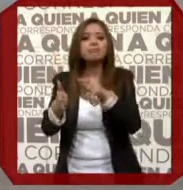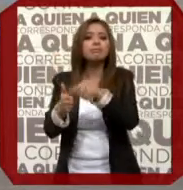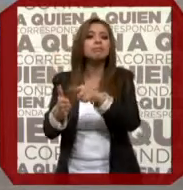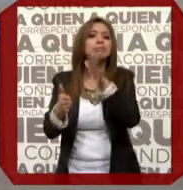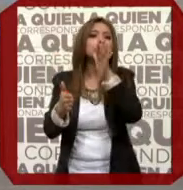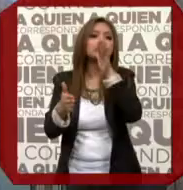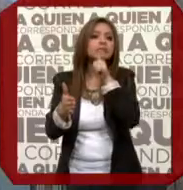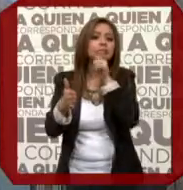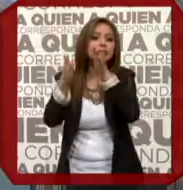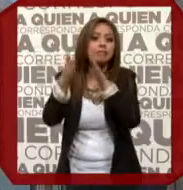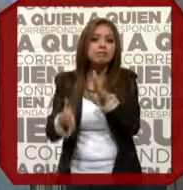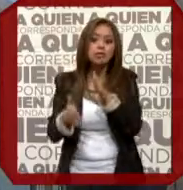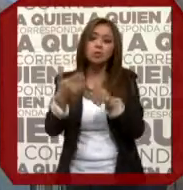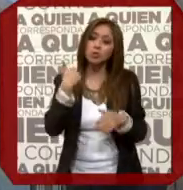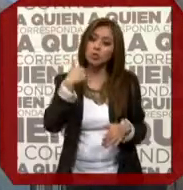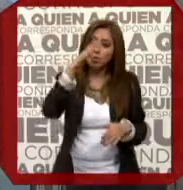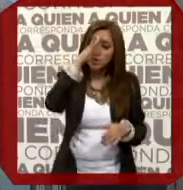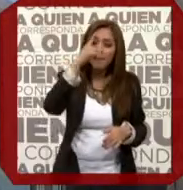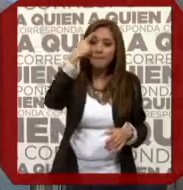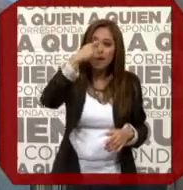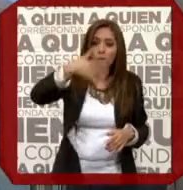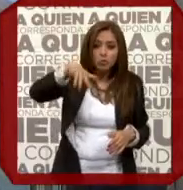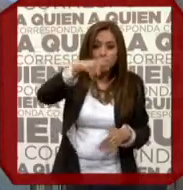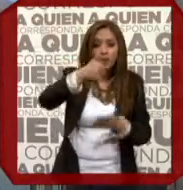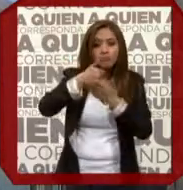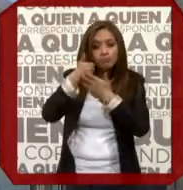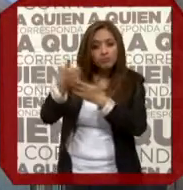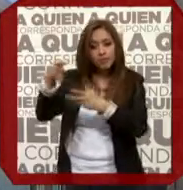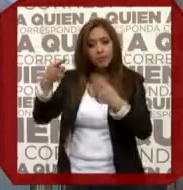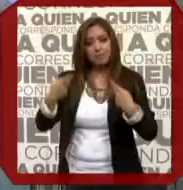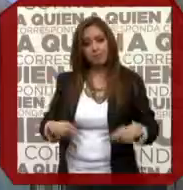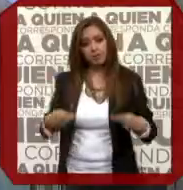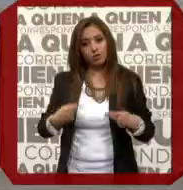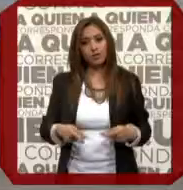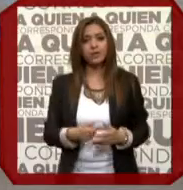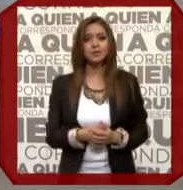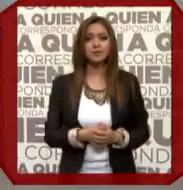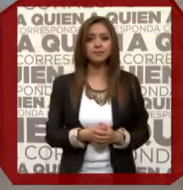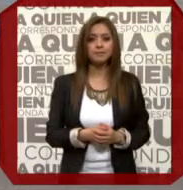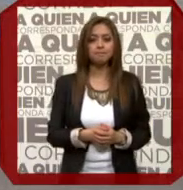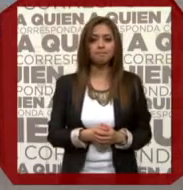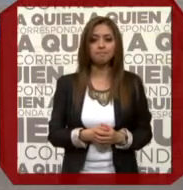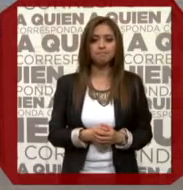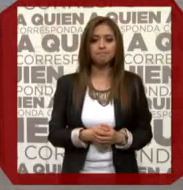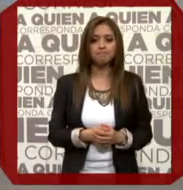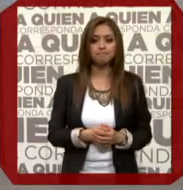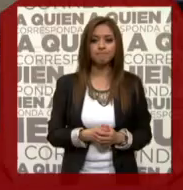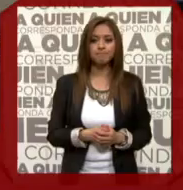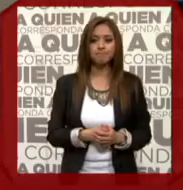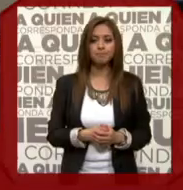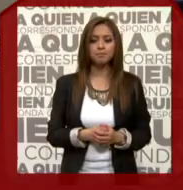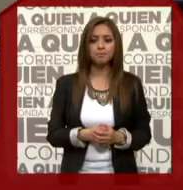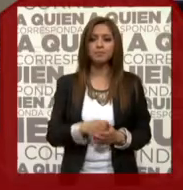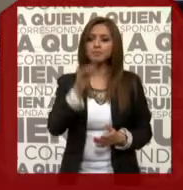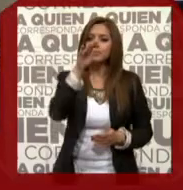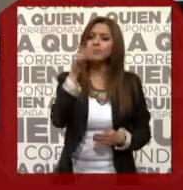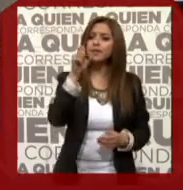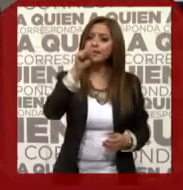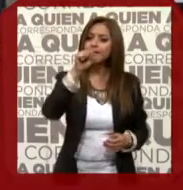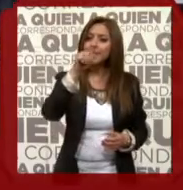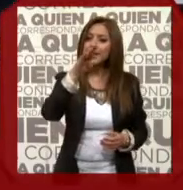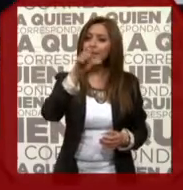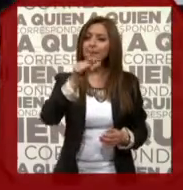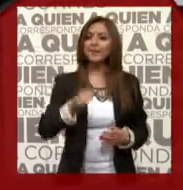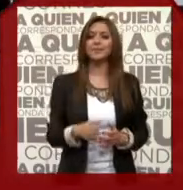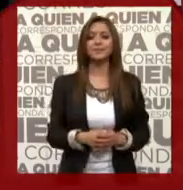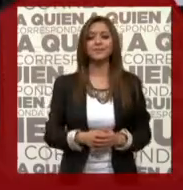que tener un poquito de criterio para buscar el apoyo a esta situación. A ver, Samia. Señor, muy